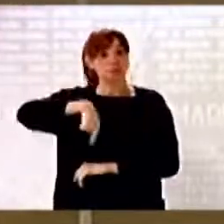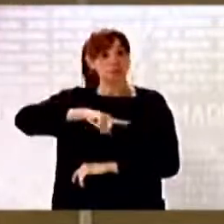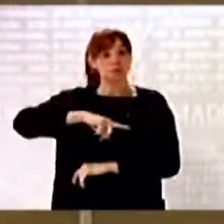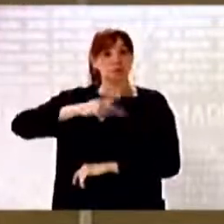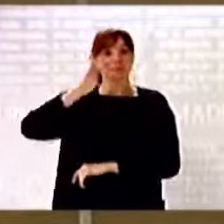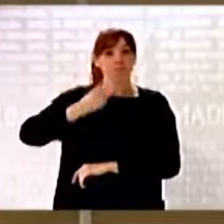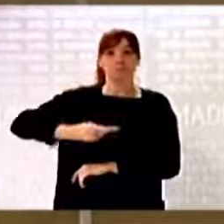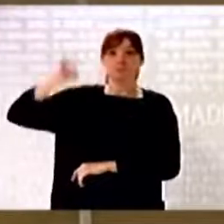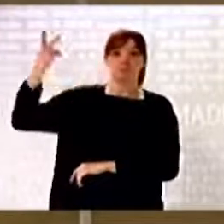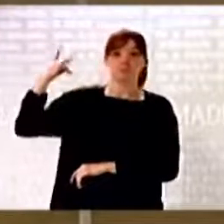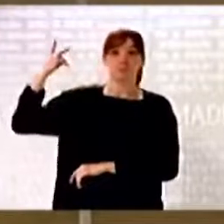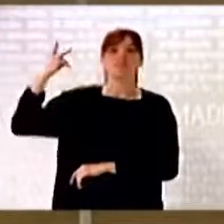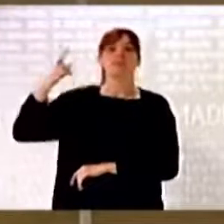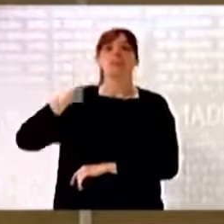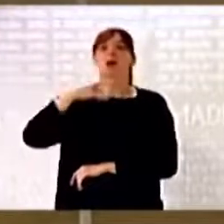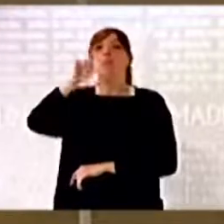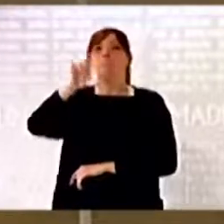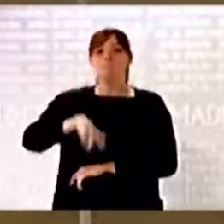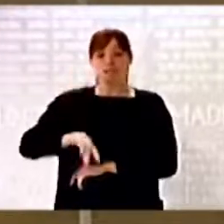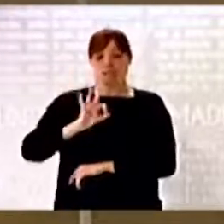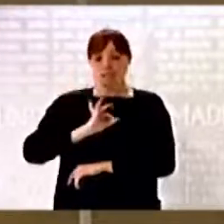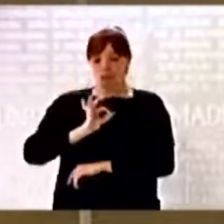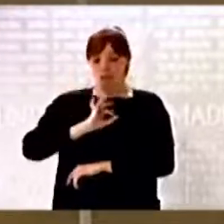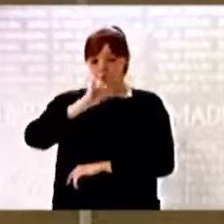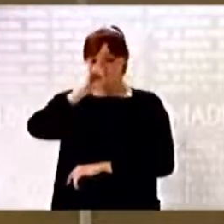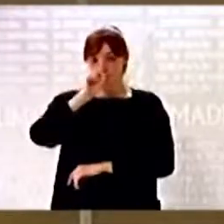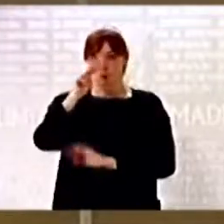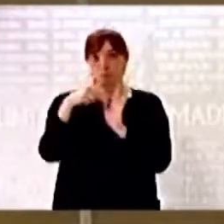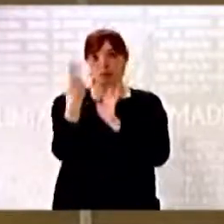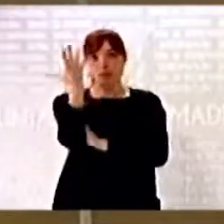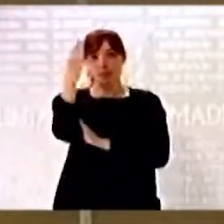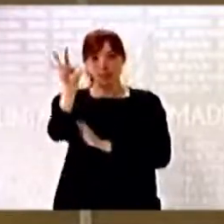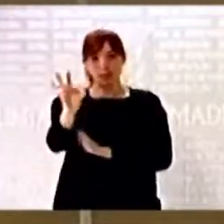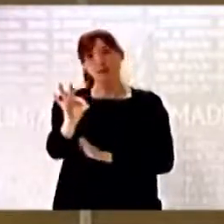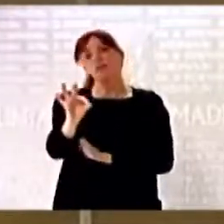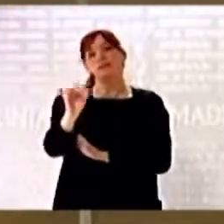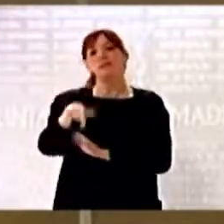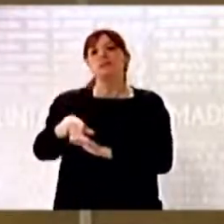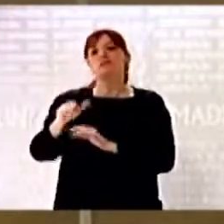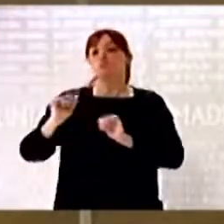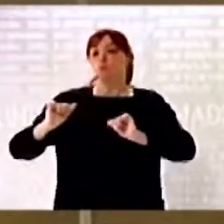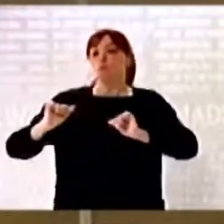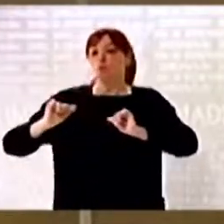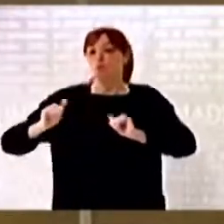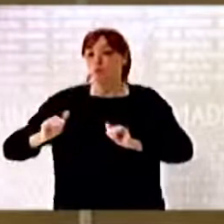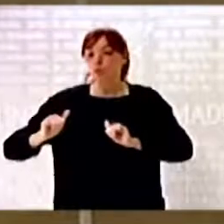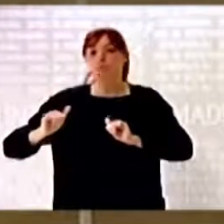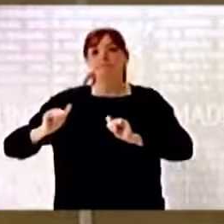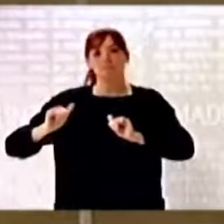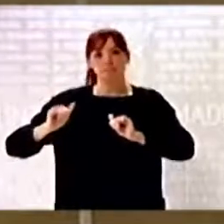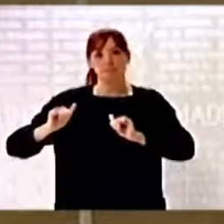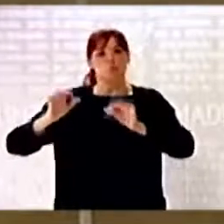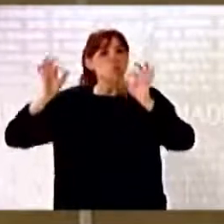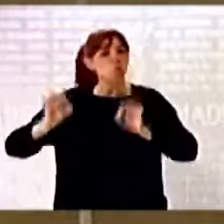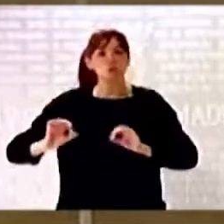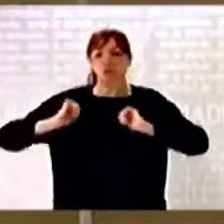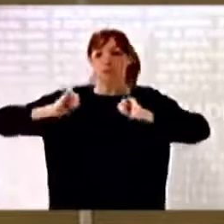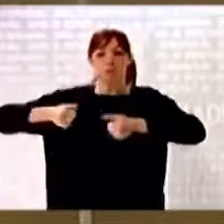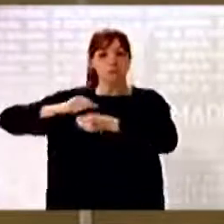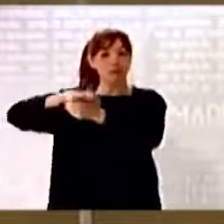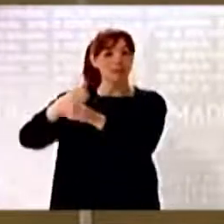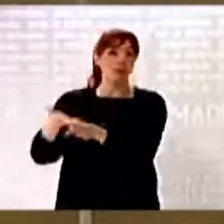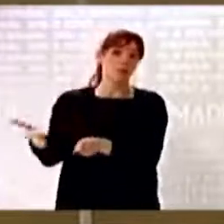vamos a el mes de enero del año 2020, justamente antes de empezar